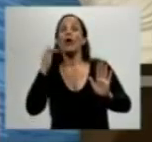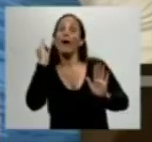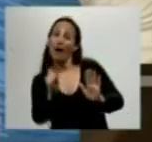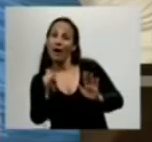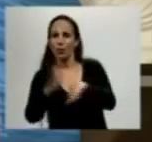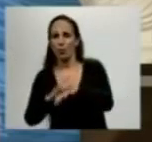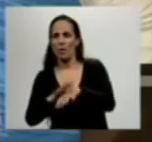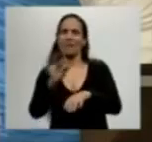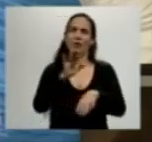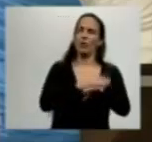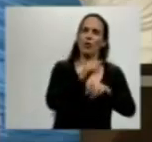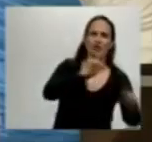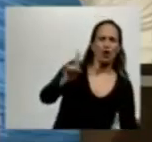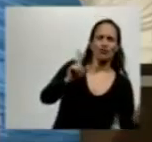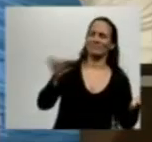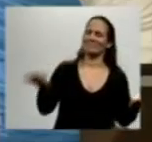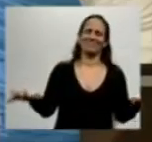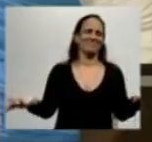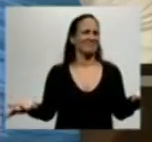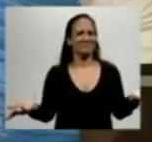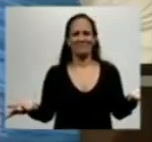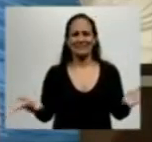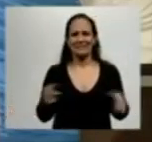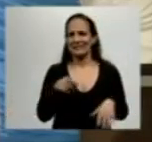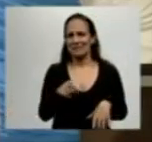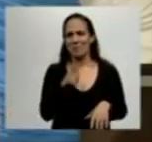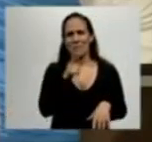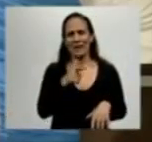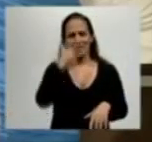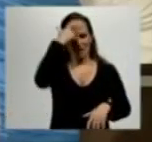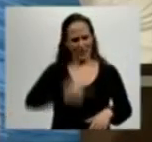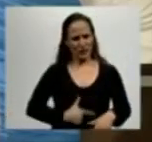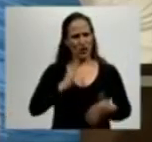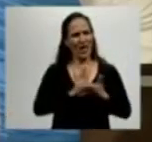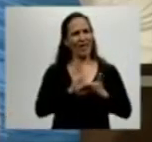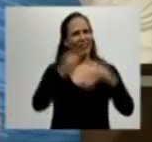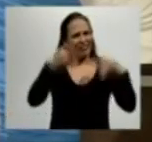es inocente. Me parece que también la dignidad de la persona humana